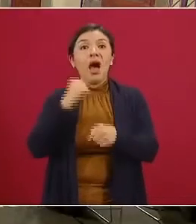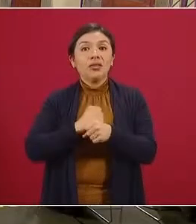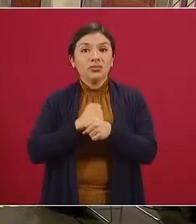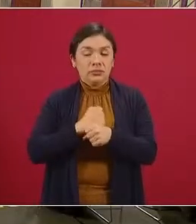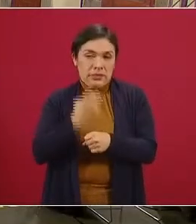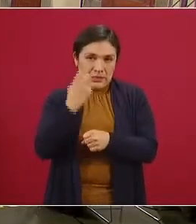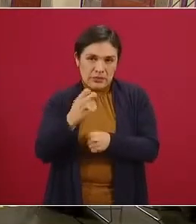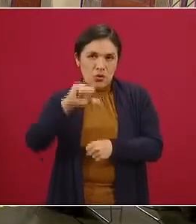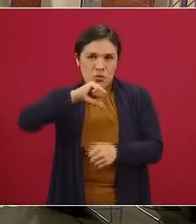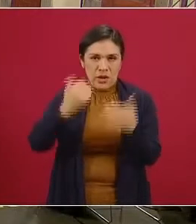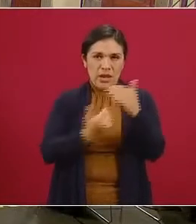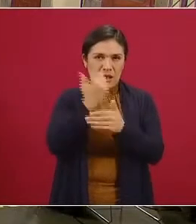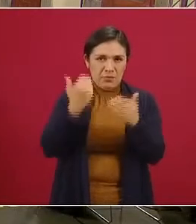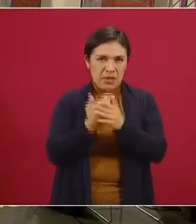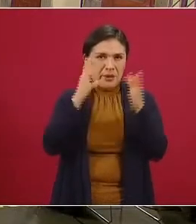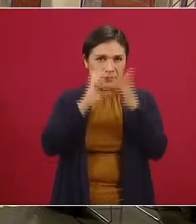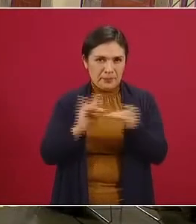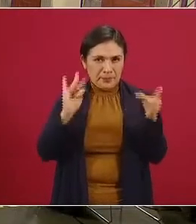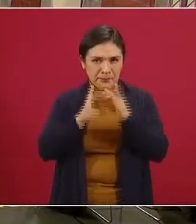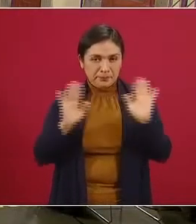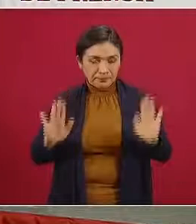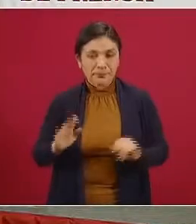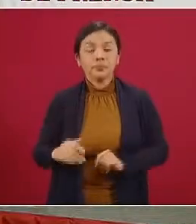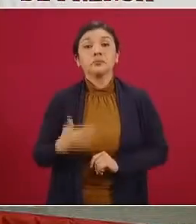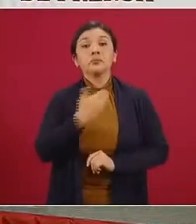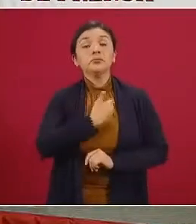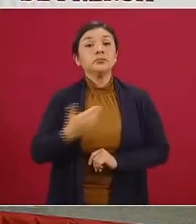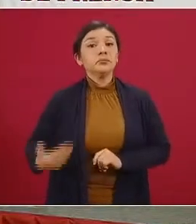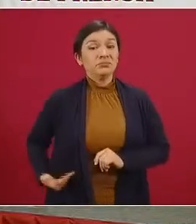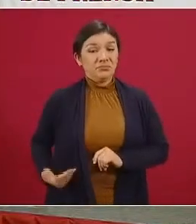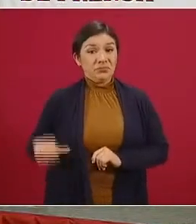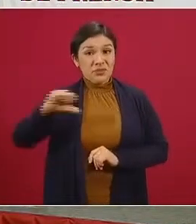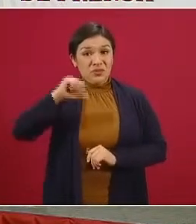era la conversación de la mañana. Lo que el presidente